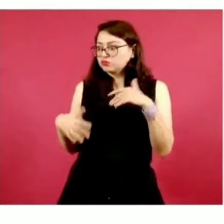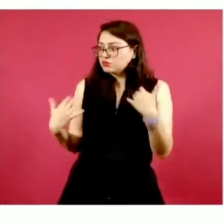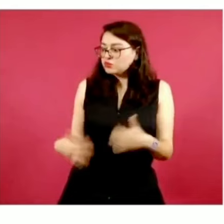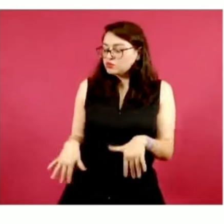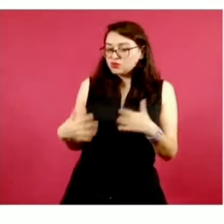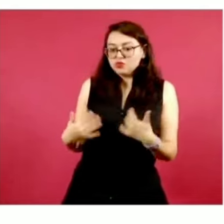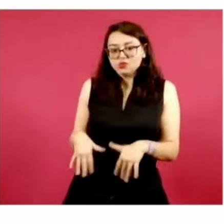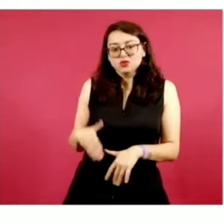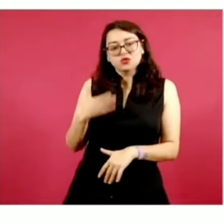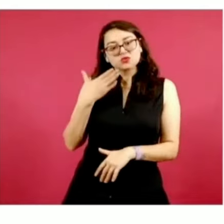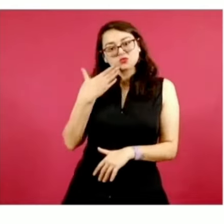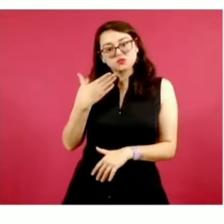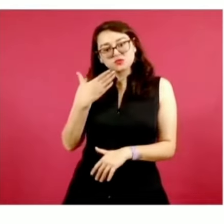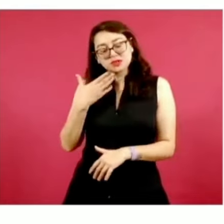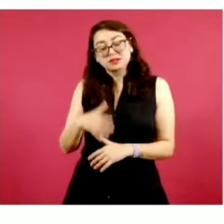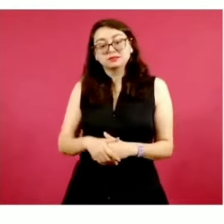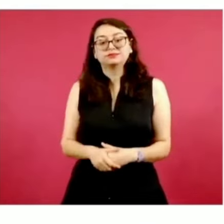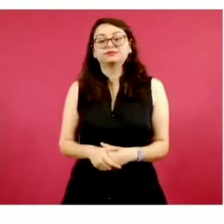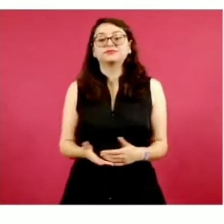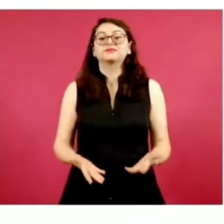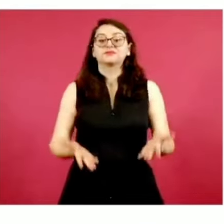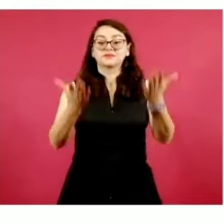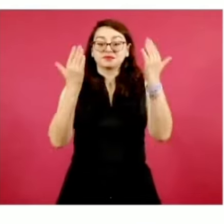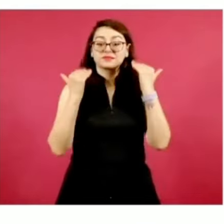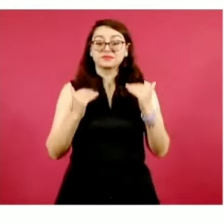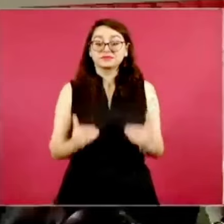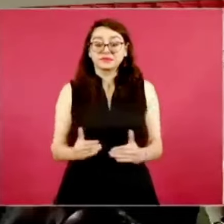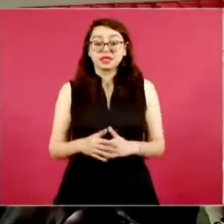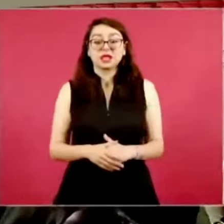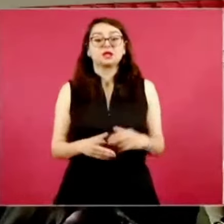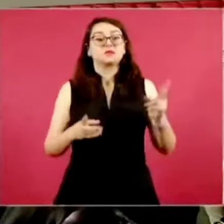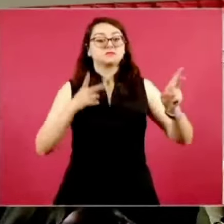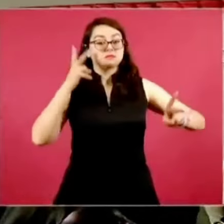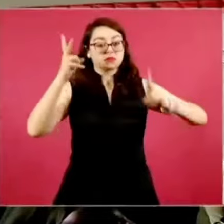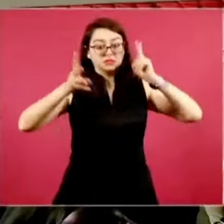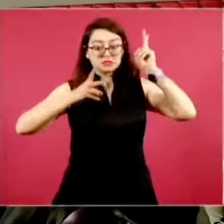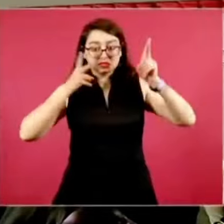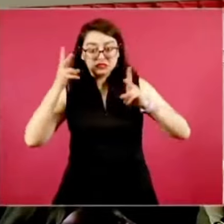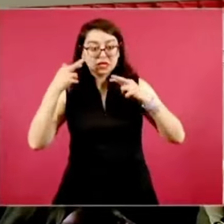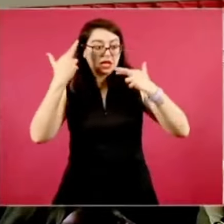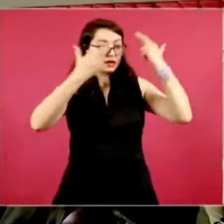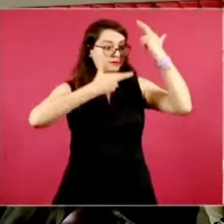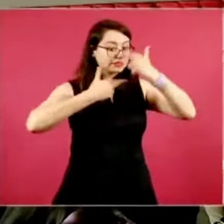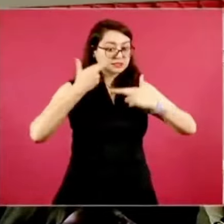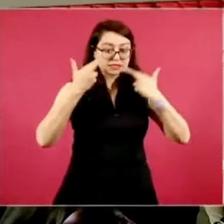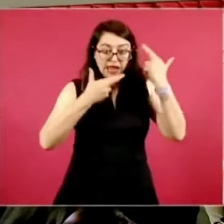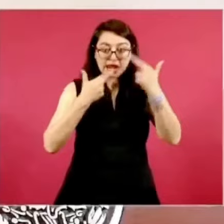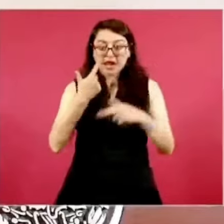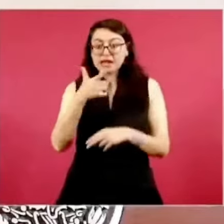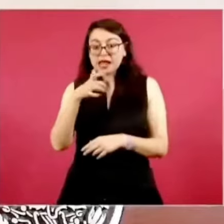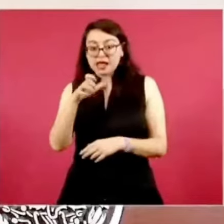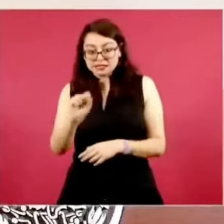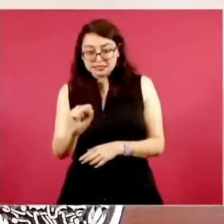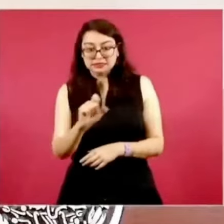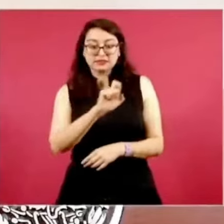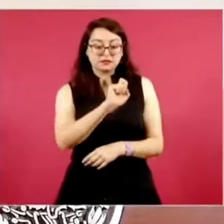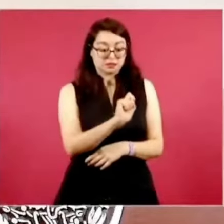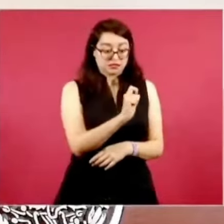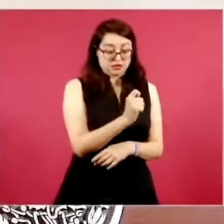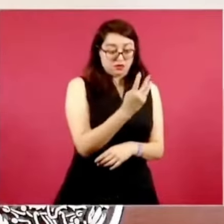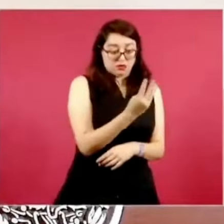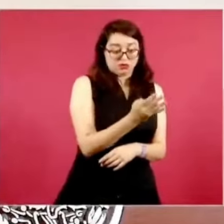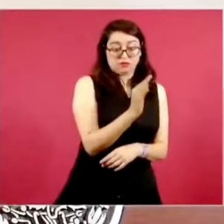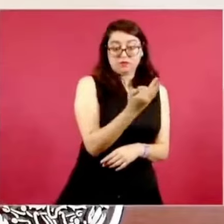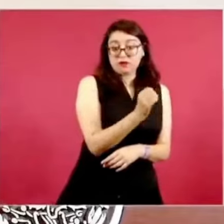finalmente Tuvimos una muy buena semana en el tema de verificación en el en el caso del gas LP donde del 24 de febrero al